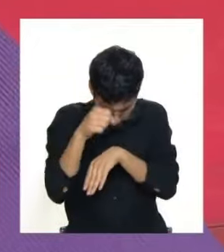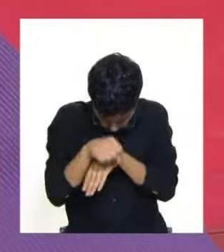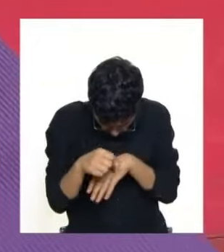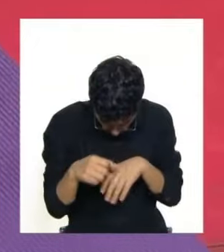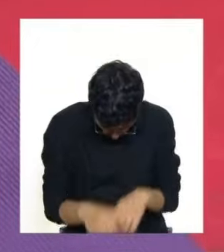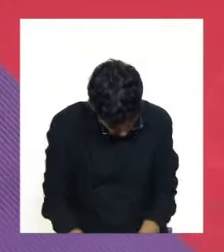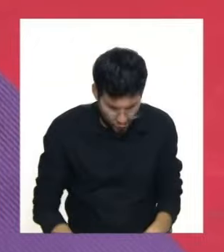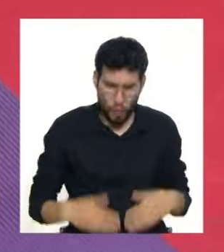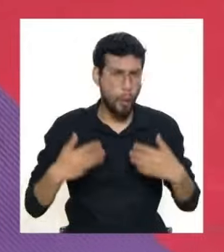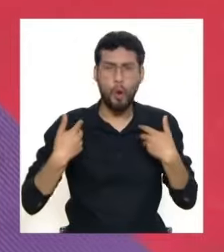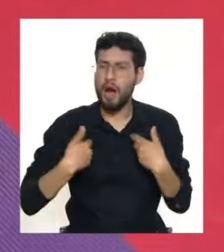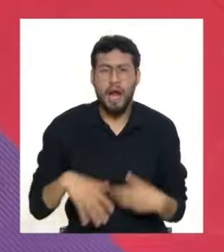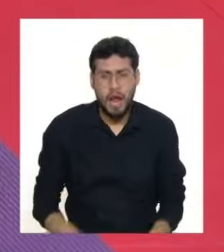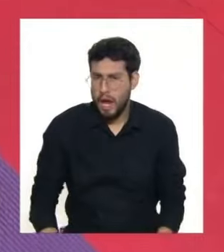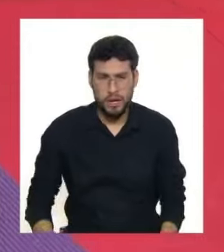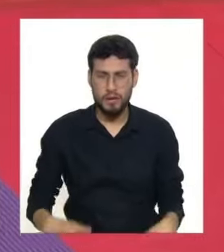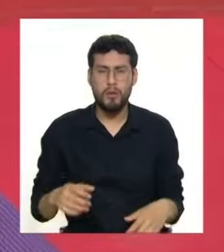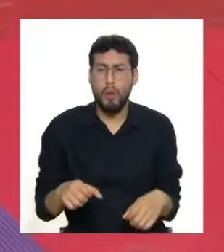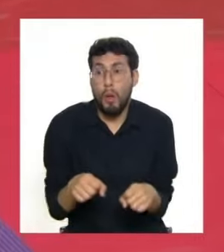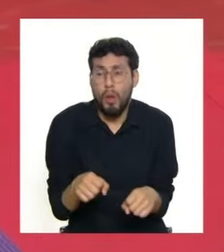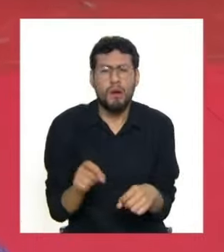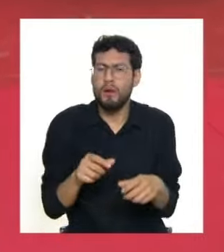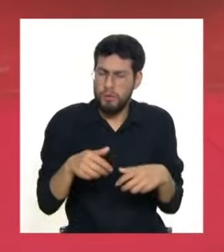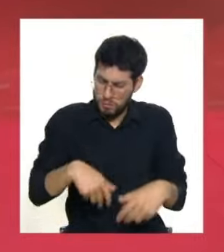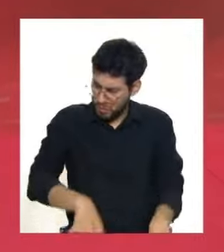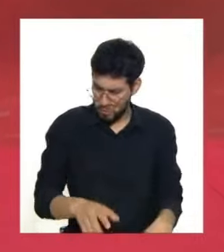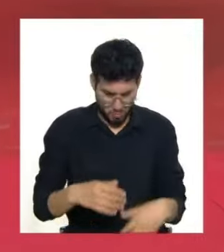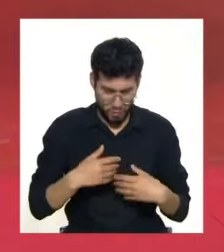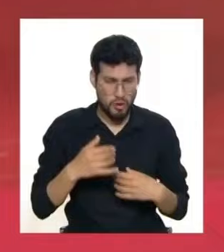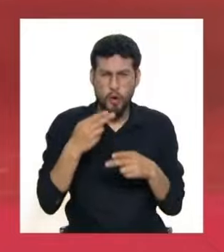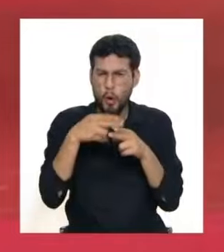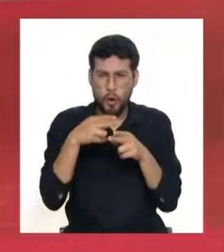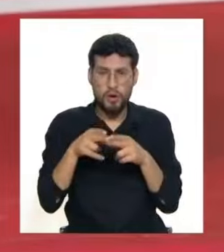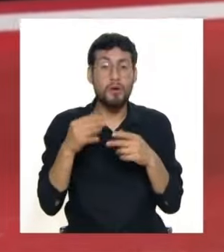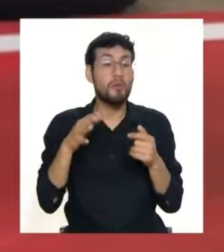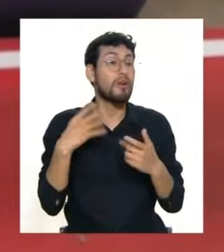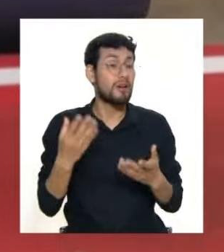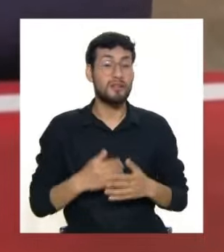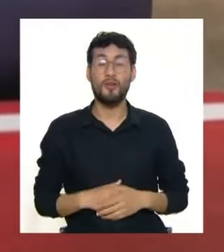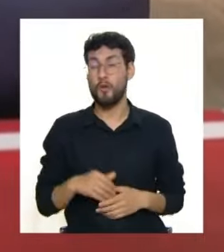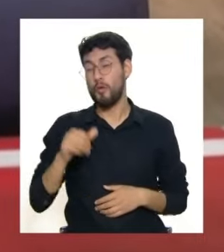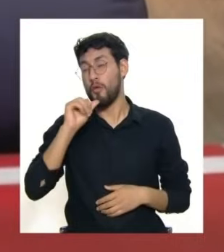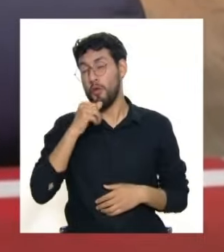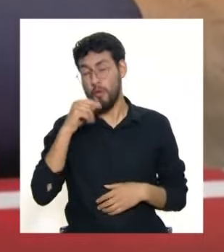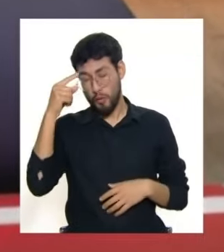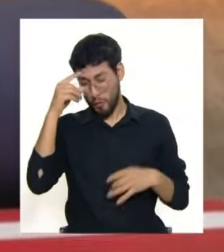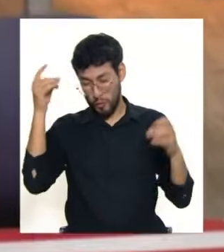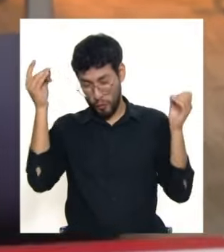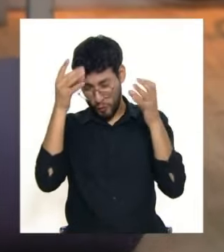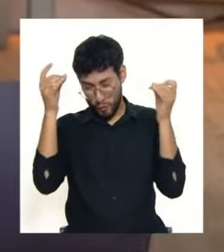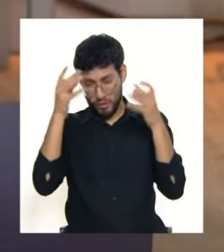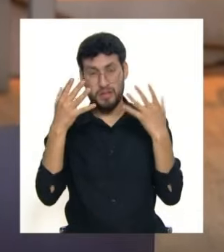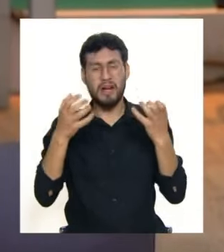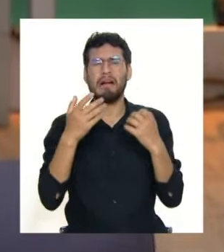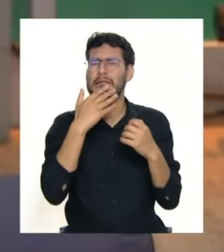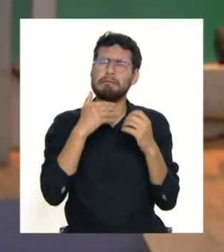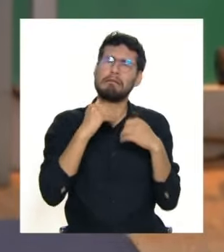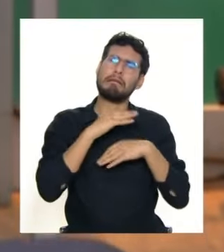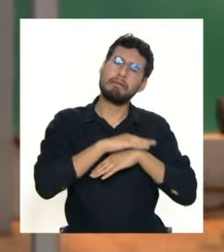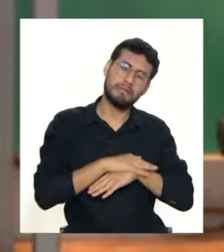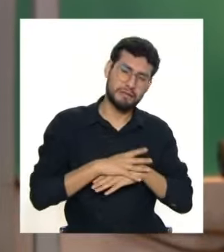tus brazos. ¿Ok? Vamos a hacer una secuencia muy cortita porque cuando nos sentimos con dolor de cabeza, queremos